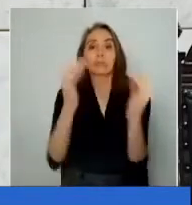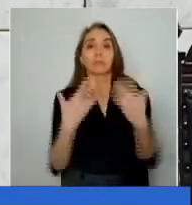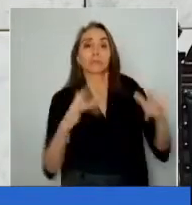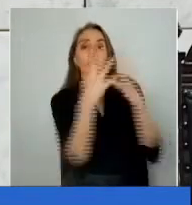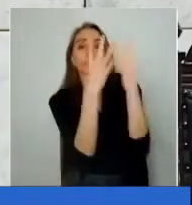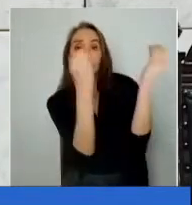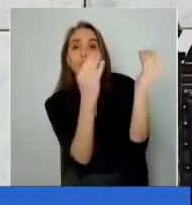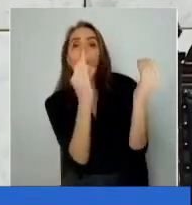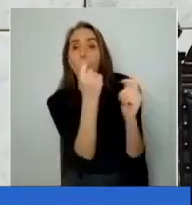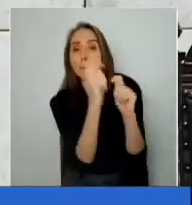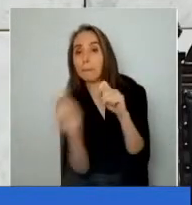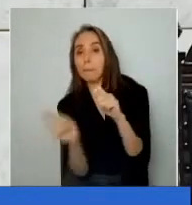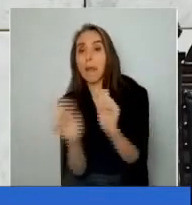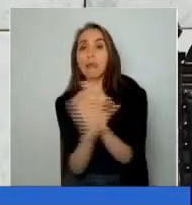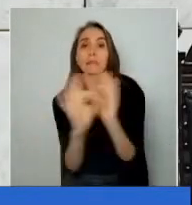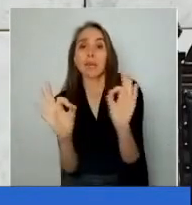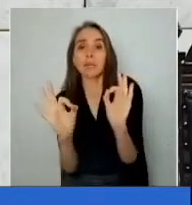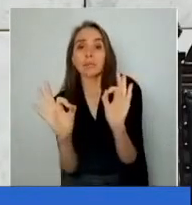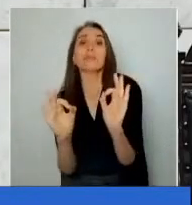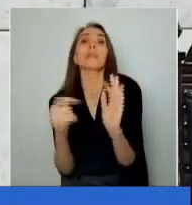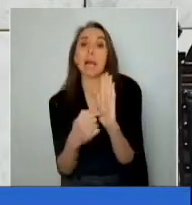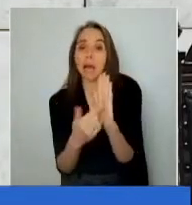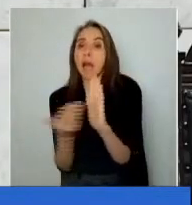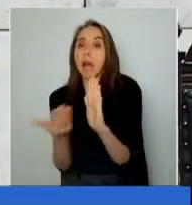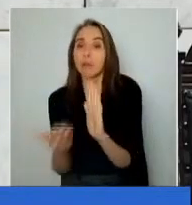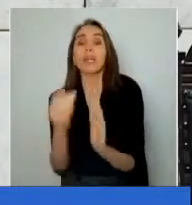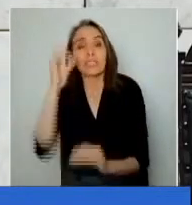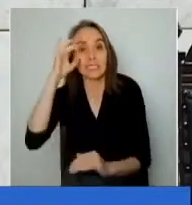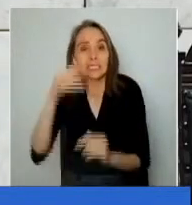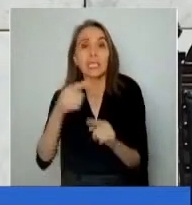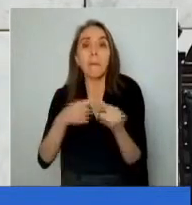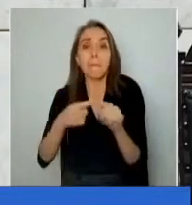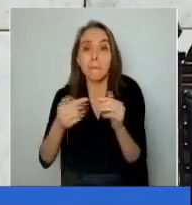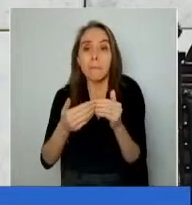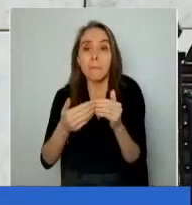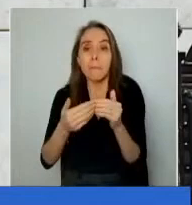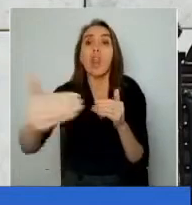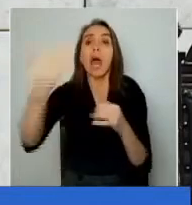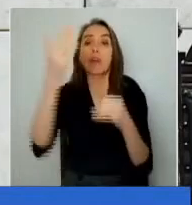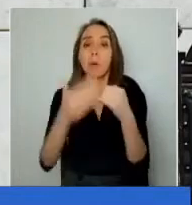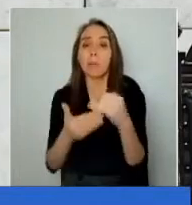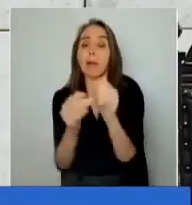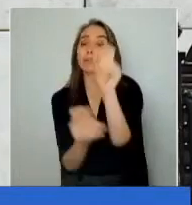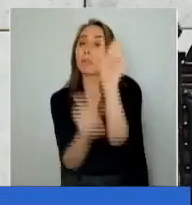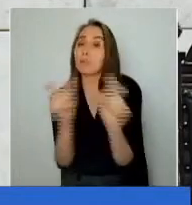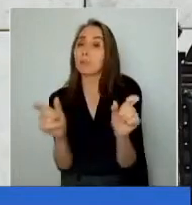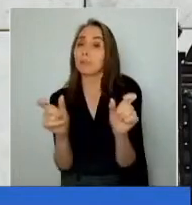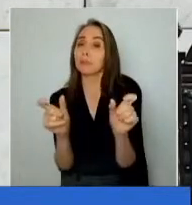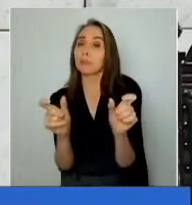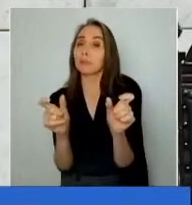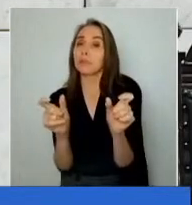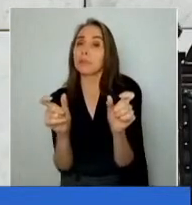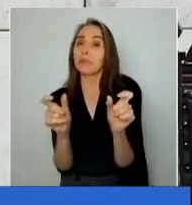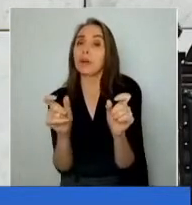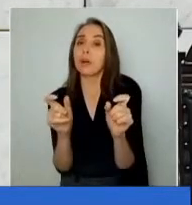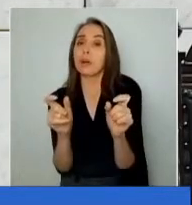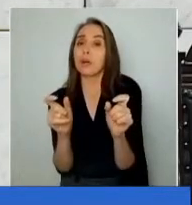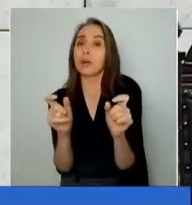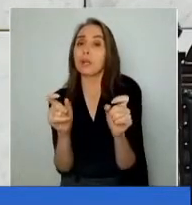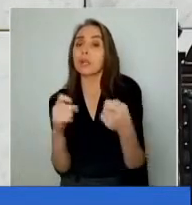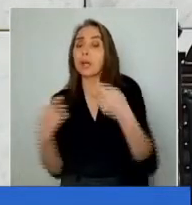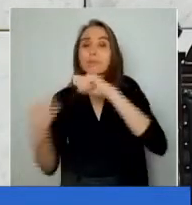estoy consciente que el mediano y el largo plazo tienen baja popularidad en el calor de la batalla contingente